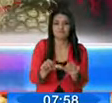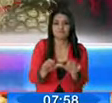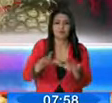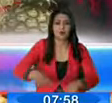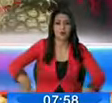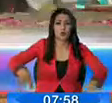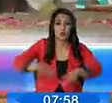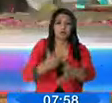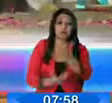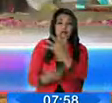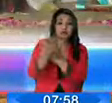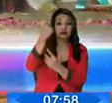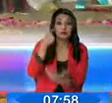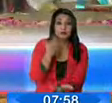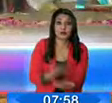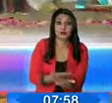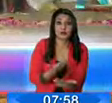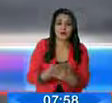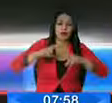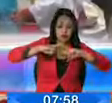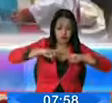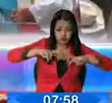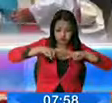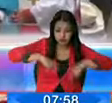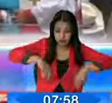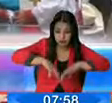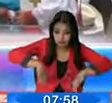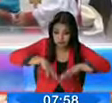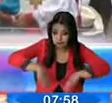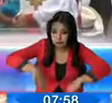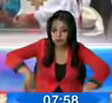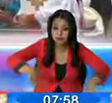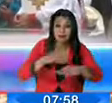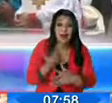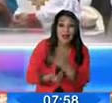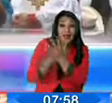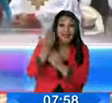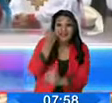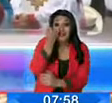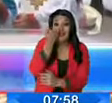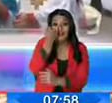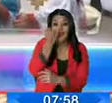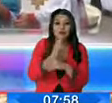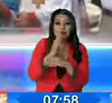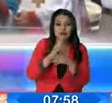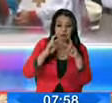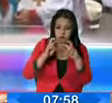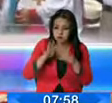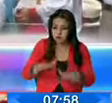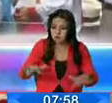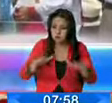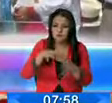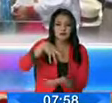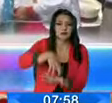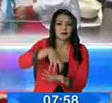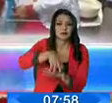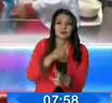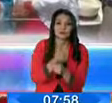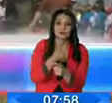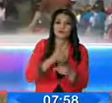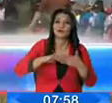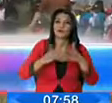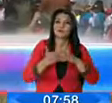historia guarda evidencias arqueológicas y era utilizado como observatorio astronómico de los indígenas de la zona de Cayambe. Por ello, la comunidad